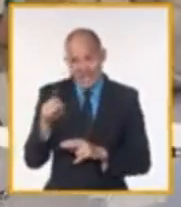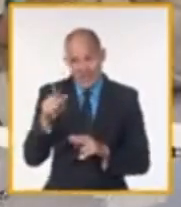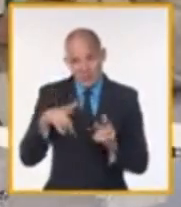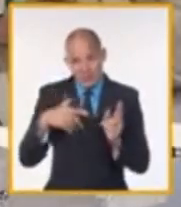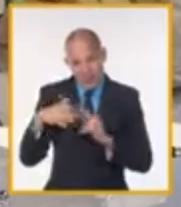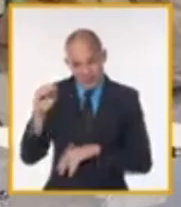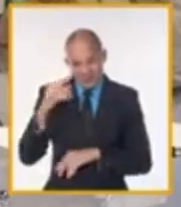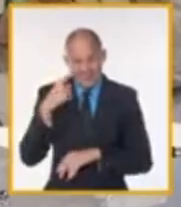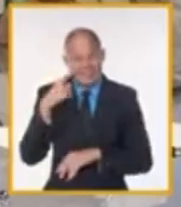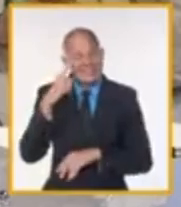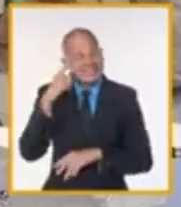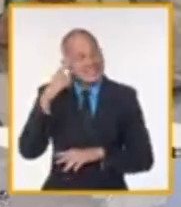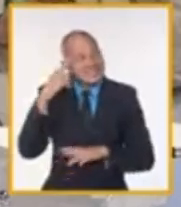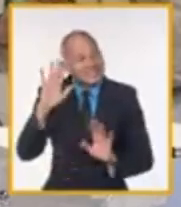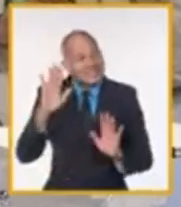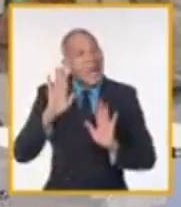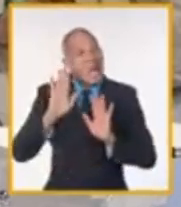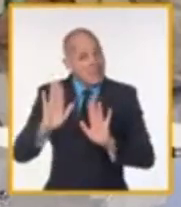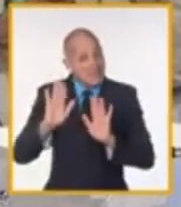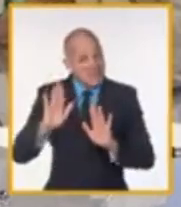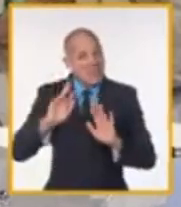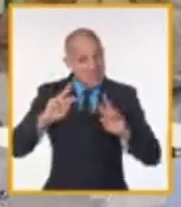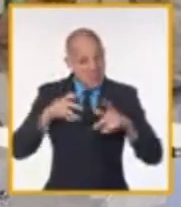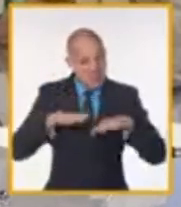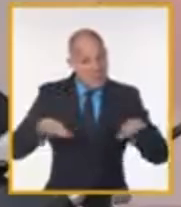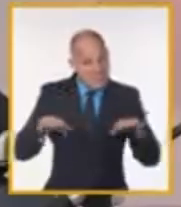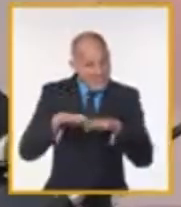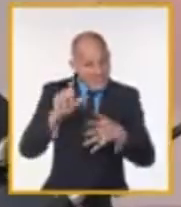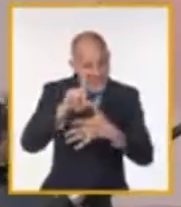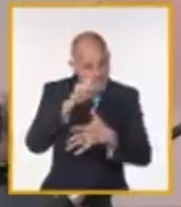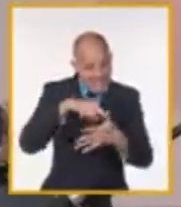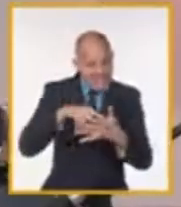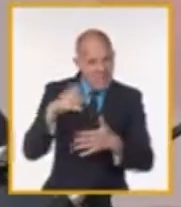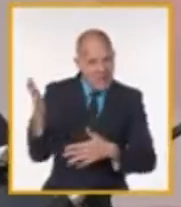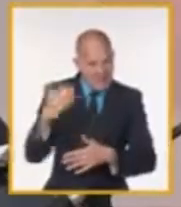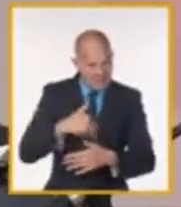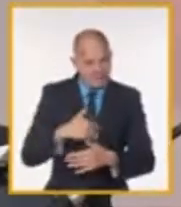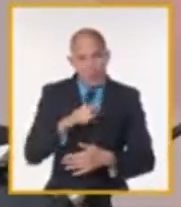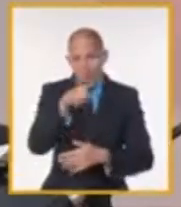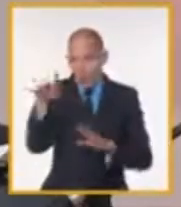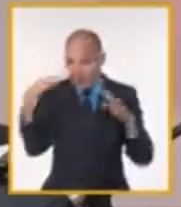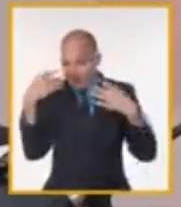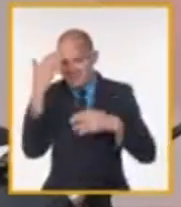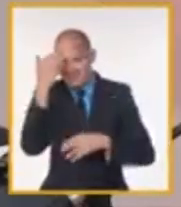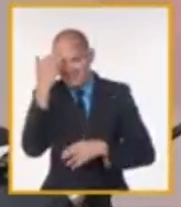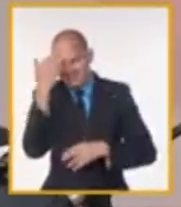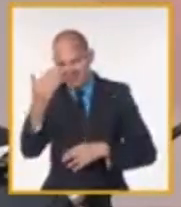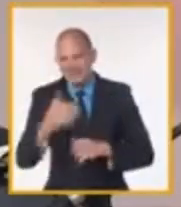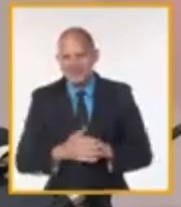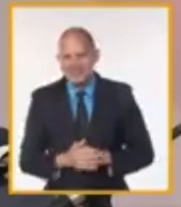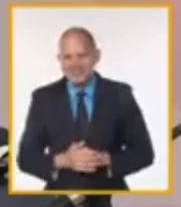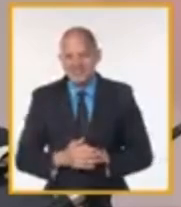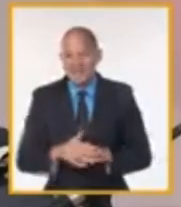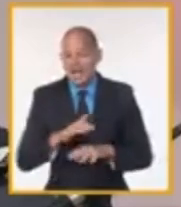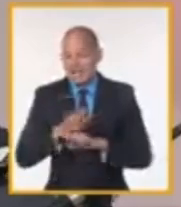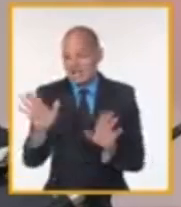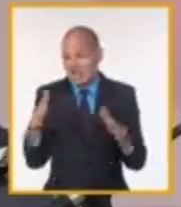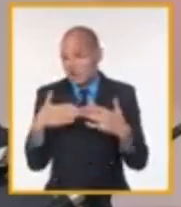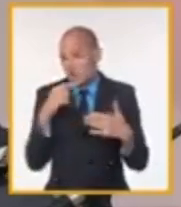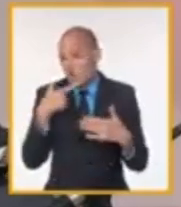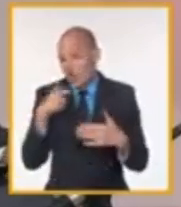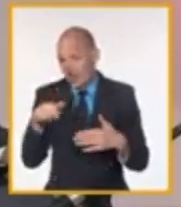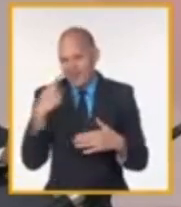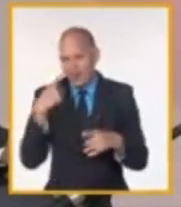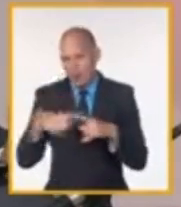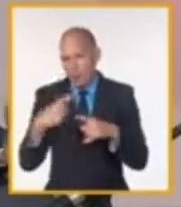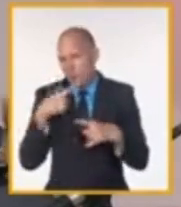no sabes lo que te espera ahora cu vez que tengamos una mesa de América Latina gracias a usted Gracias a usted también eh vamos con nuestras imágenes del Día